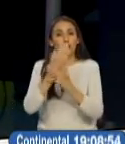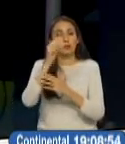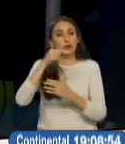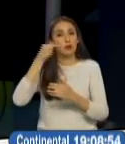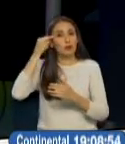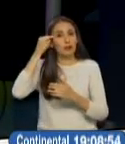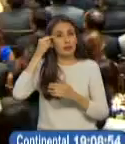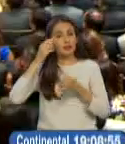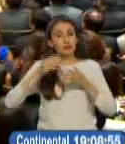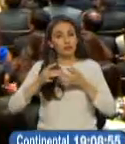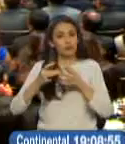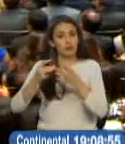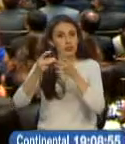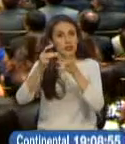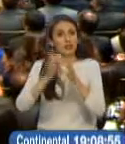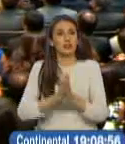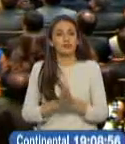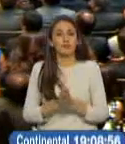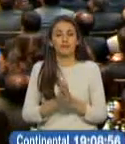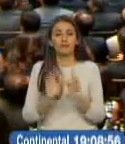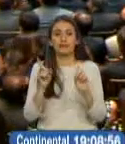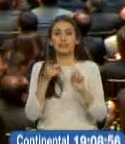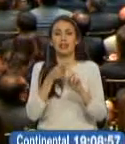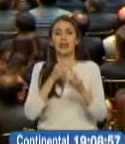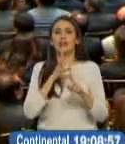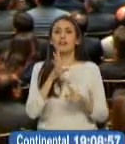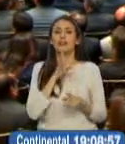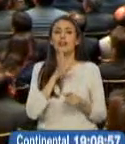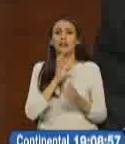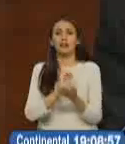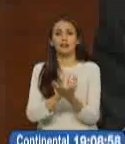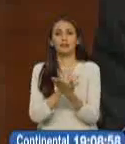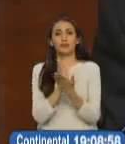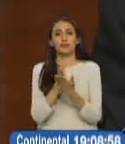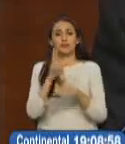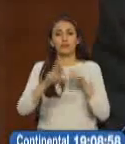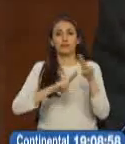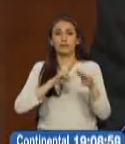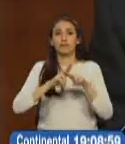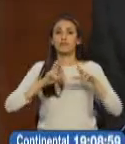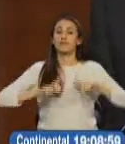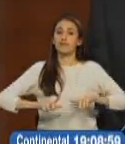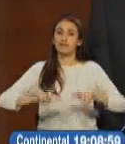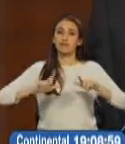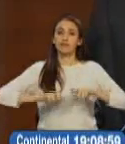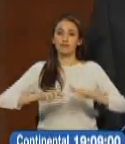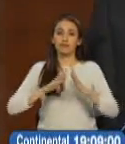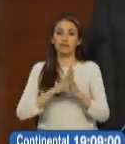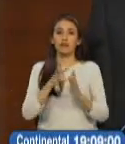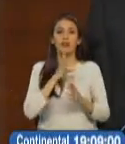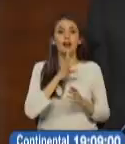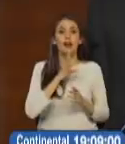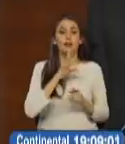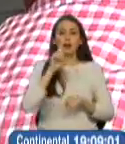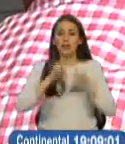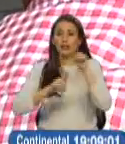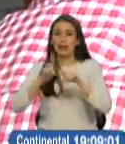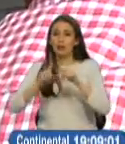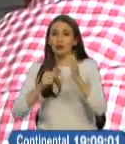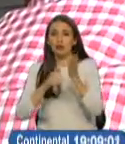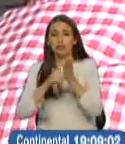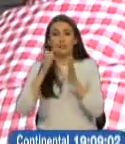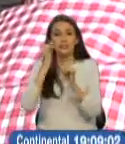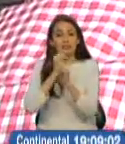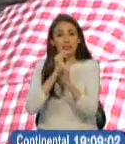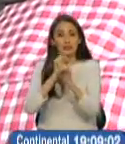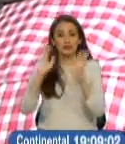secretarías. Desde su primer discurso en el Salón Plenario de la Asamblea, el presidente de la República, Lenín Moreno, habló de austeridad en su gobierno. Y eso, a